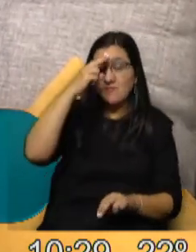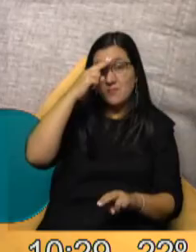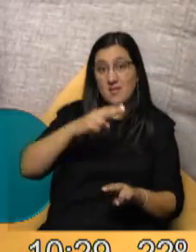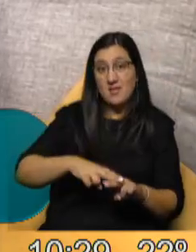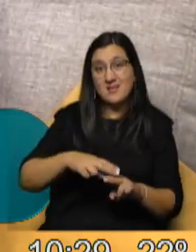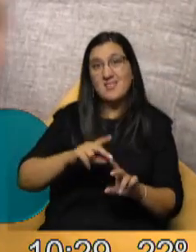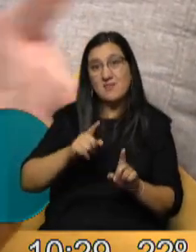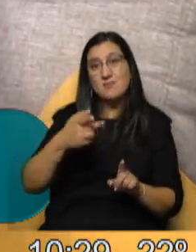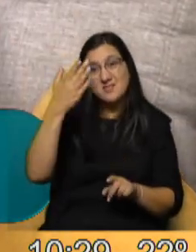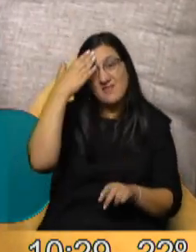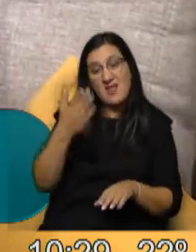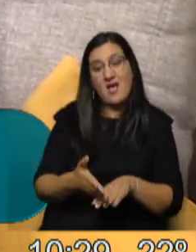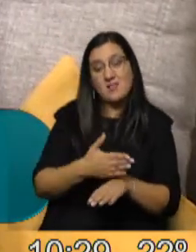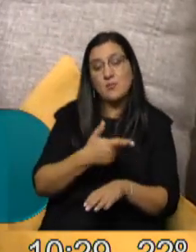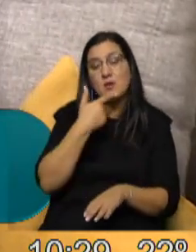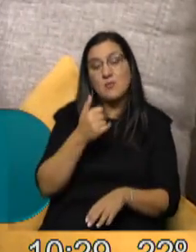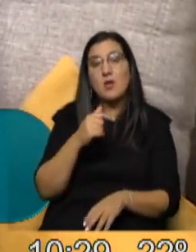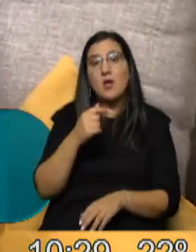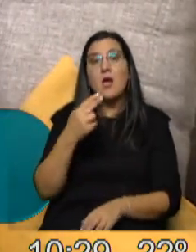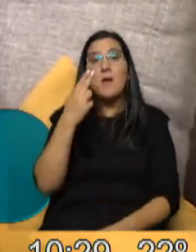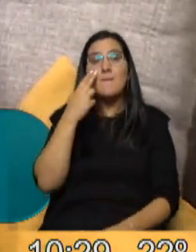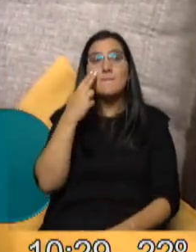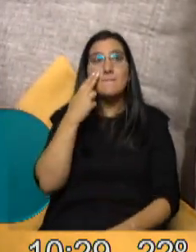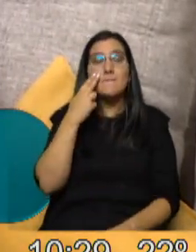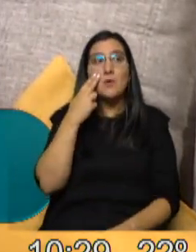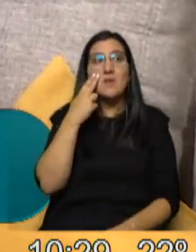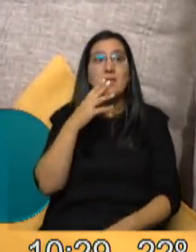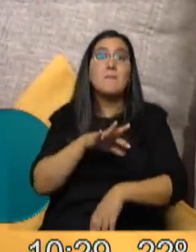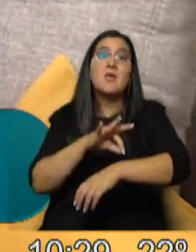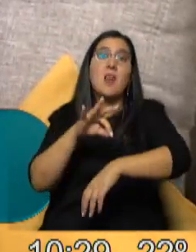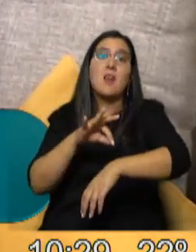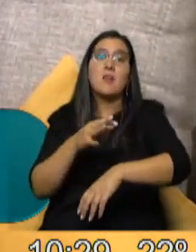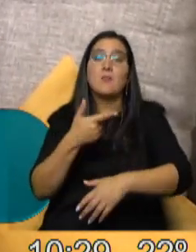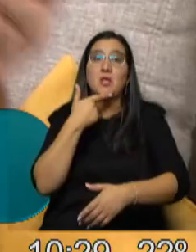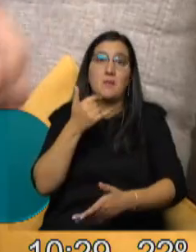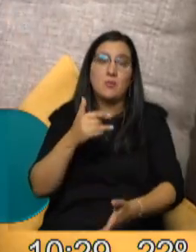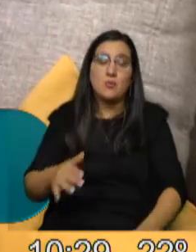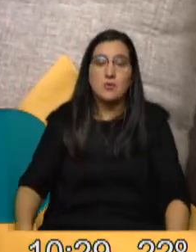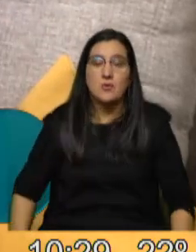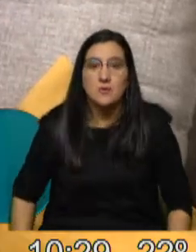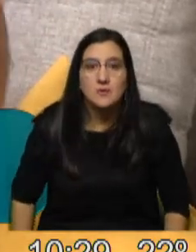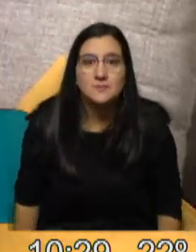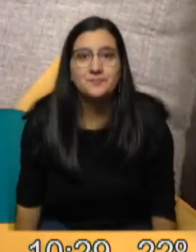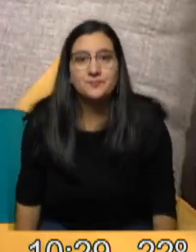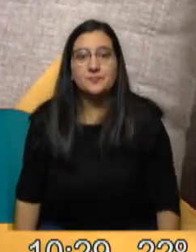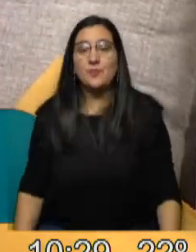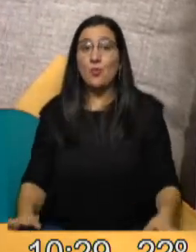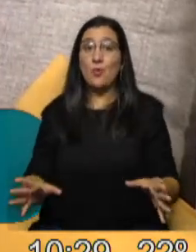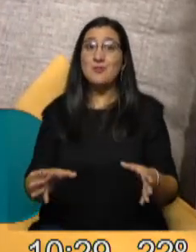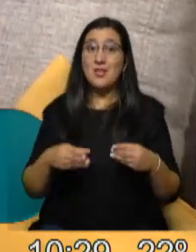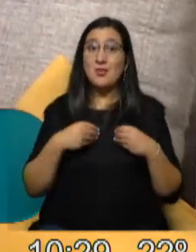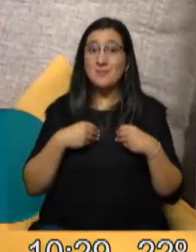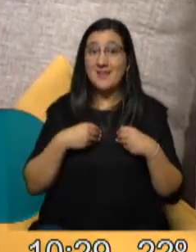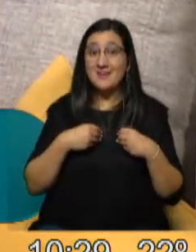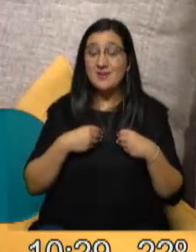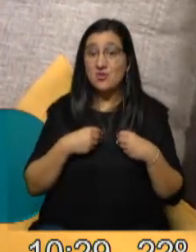cuenta. Muchas veces hay perros que tienen distintos problemas de piel todo el tiempo. Y bueno, cuando se adoptan no se habla mucho de eso y después la gente pasa todo el día en la